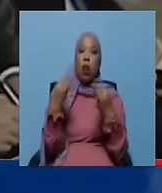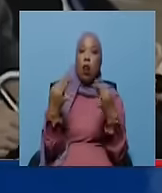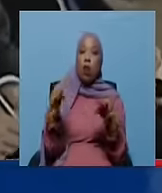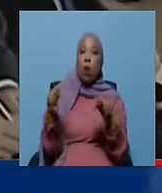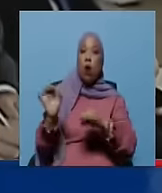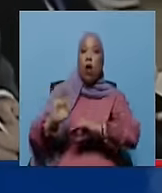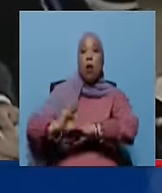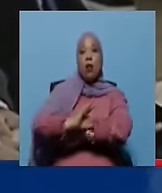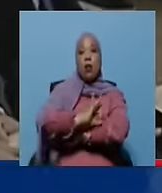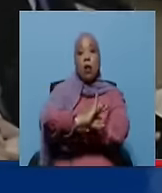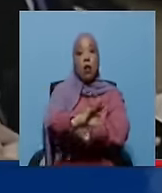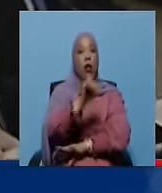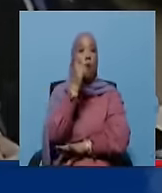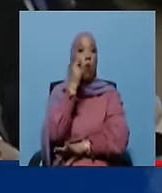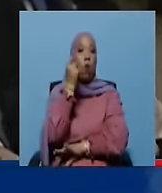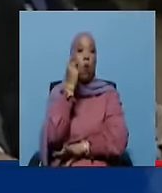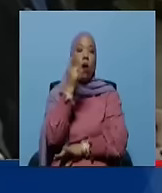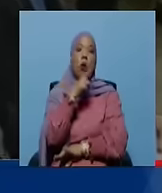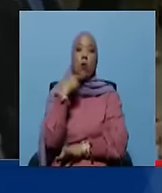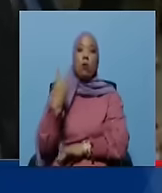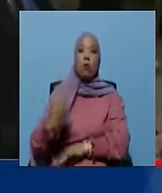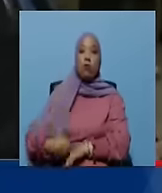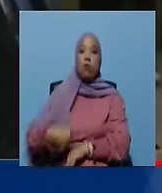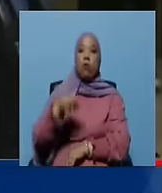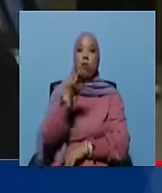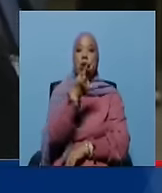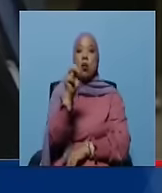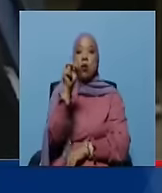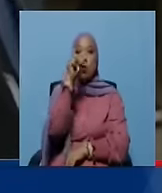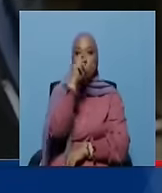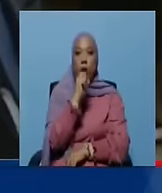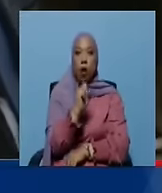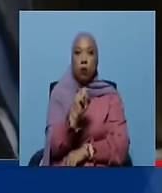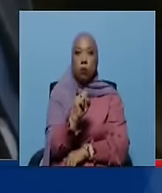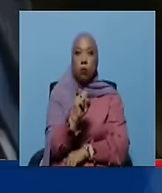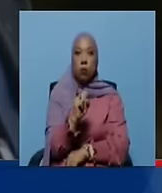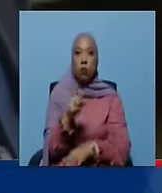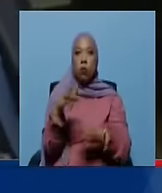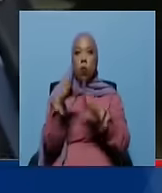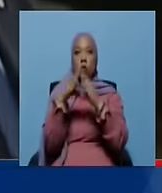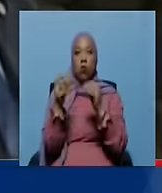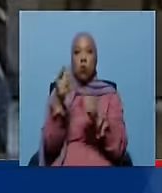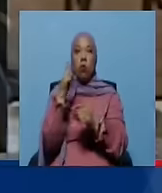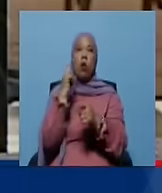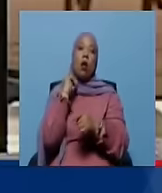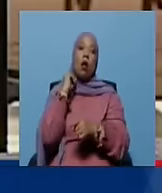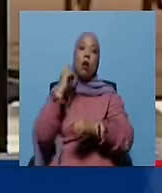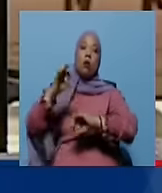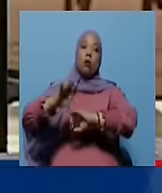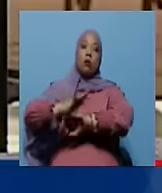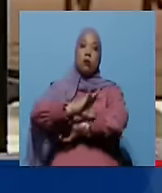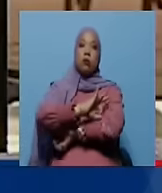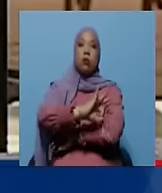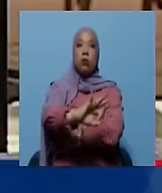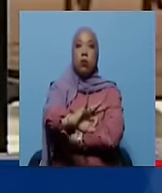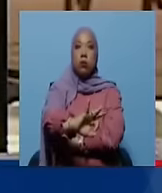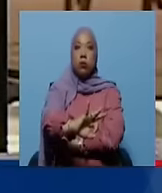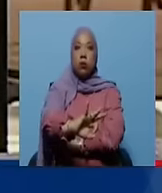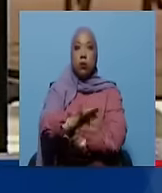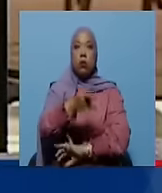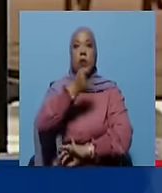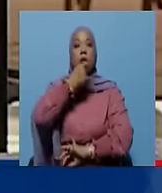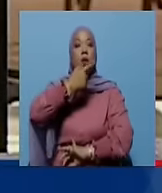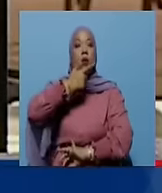arquitectura tradicional rusa de más de 300 años, de todas las épocas arquitectónicas, la